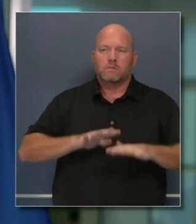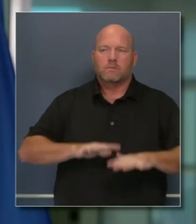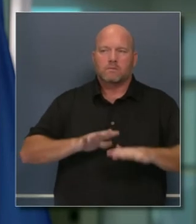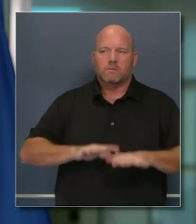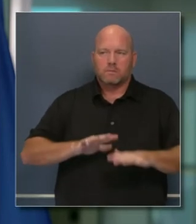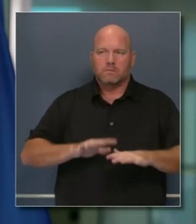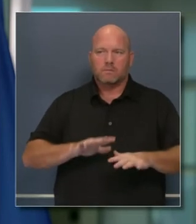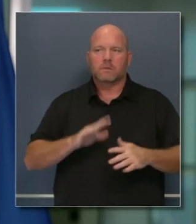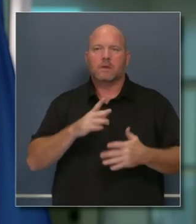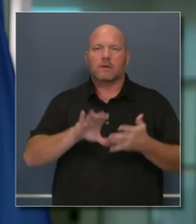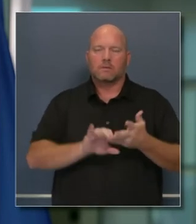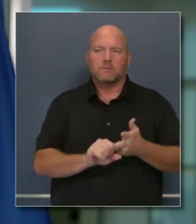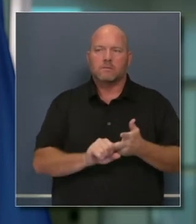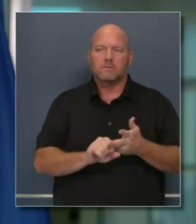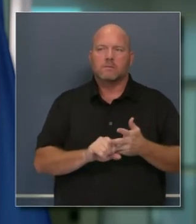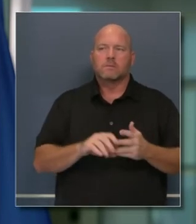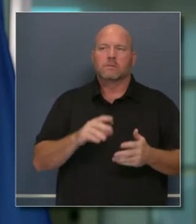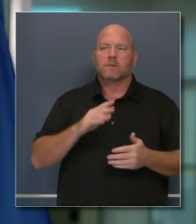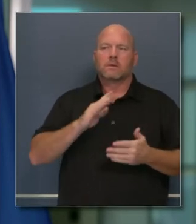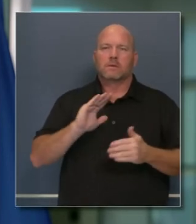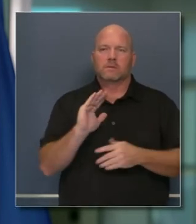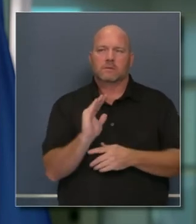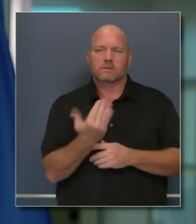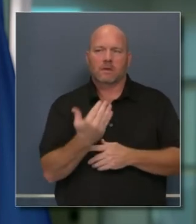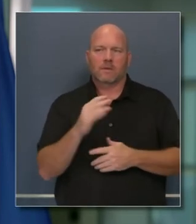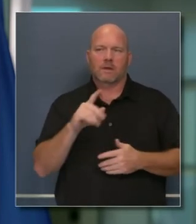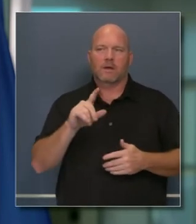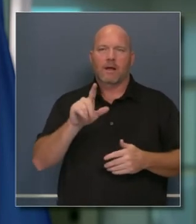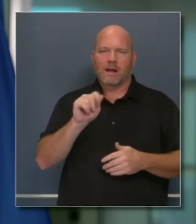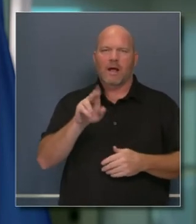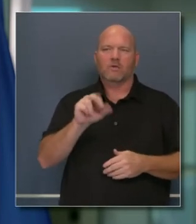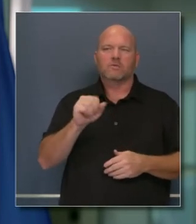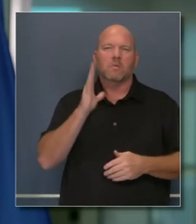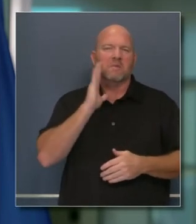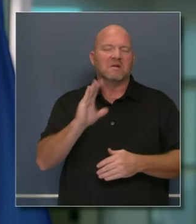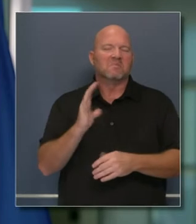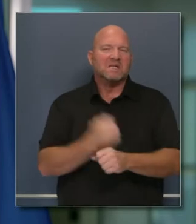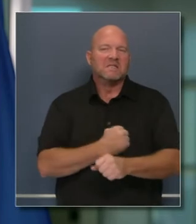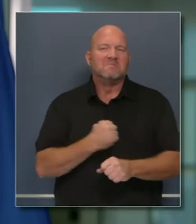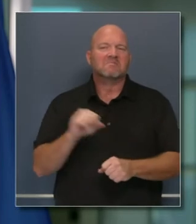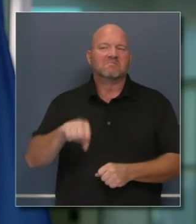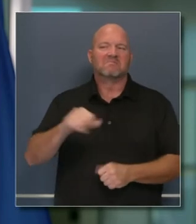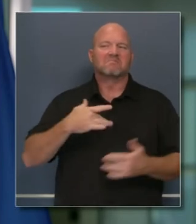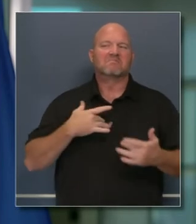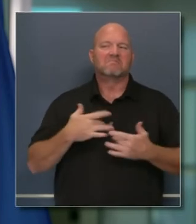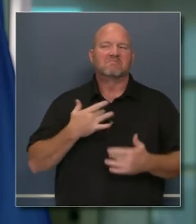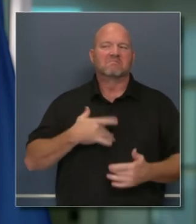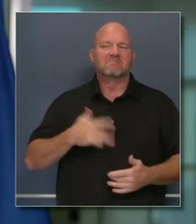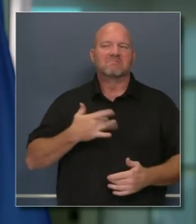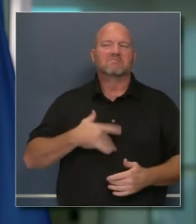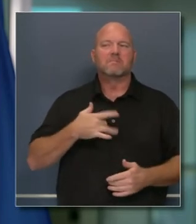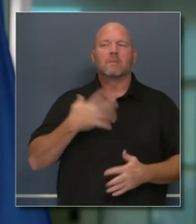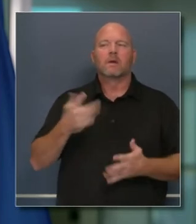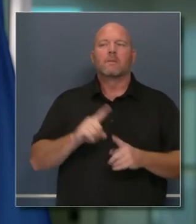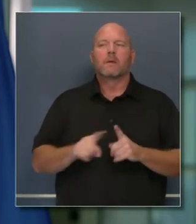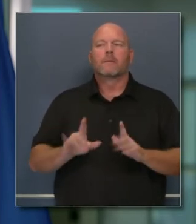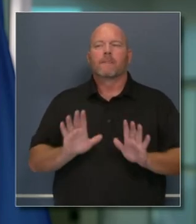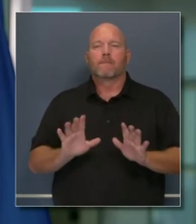calmó ella en el segundo cuarto del juego, cuando parecía que el resultado estaba un poco más